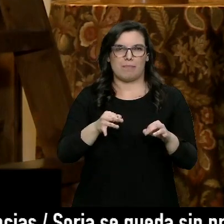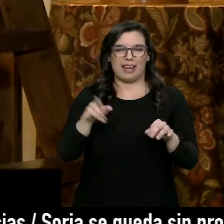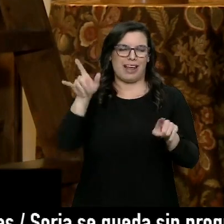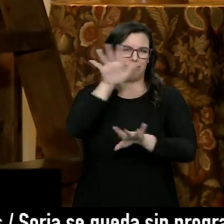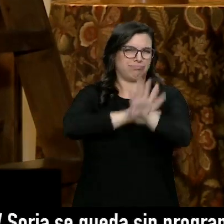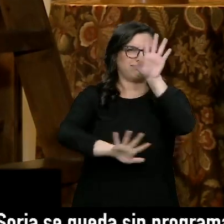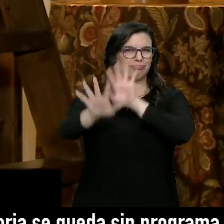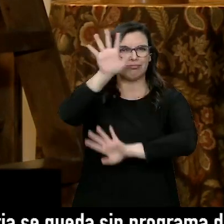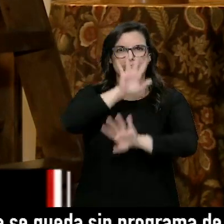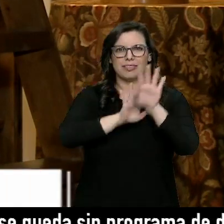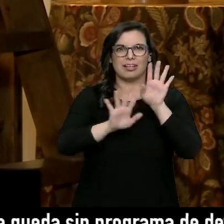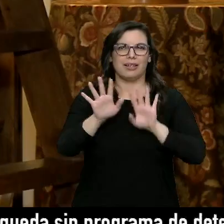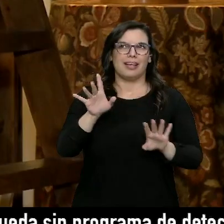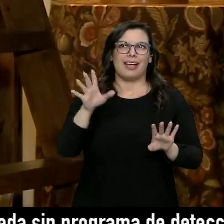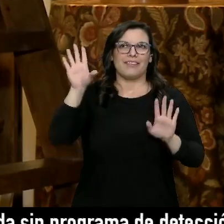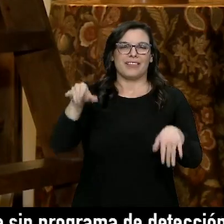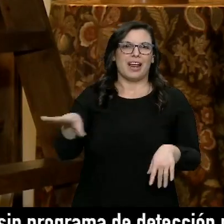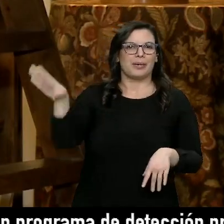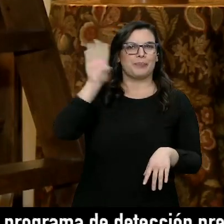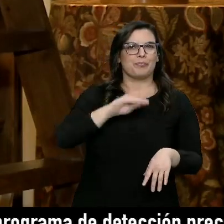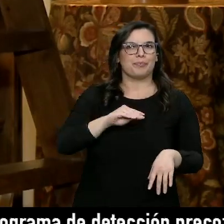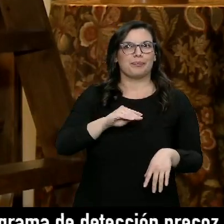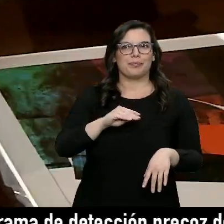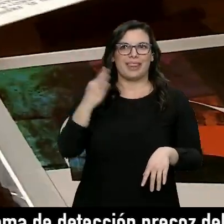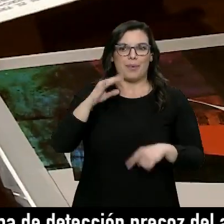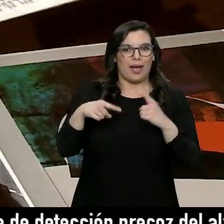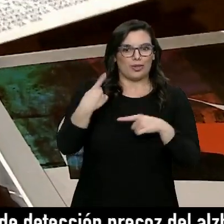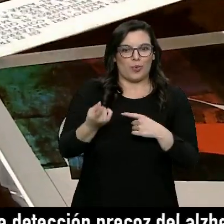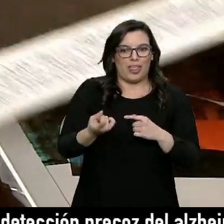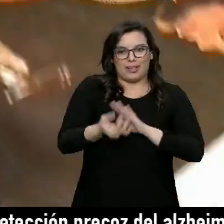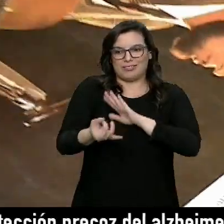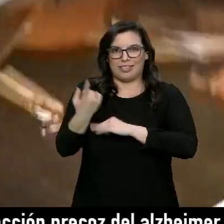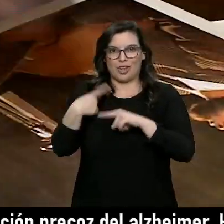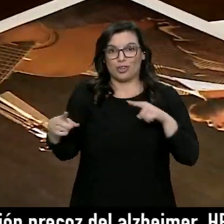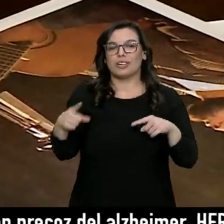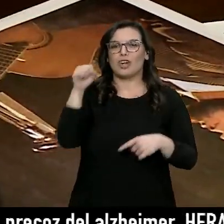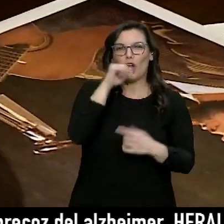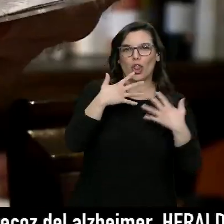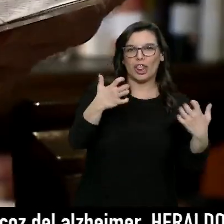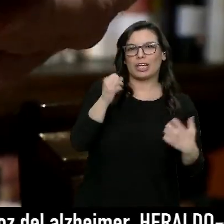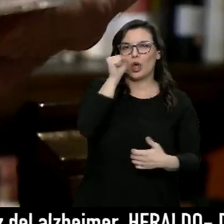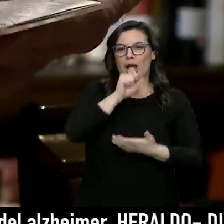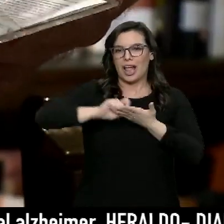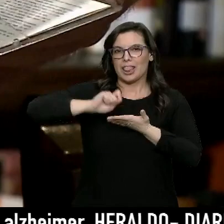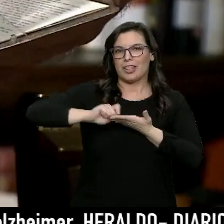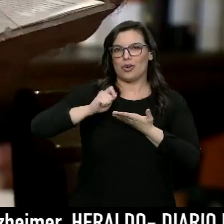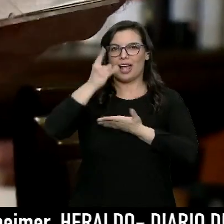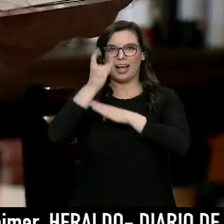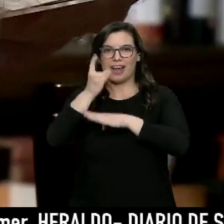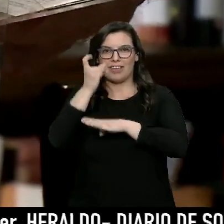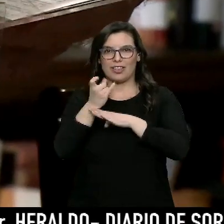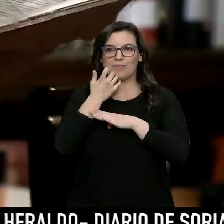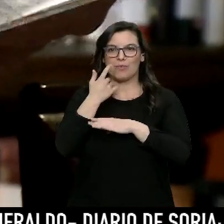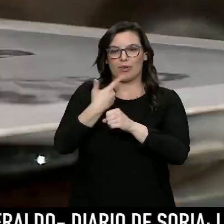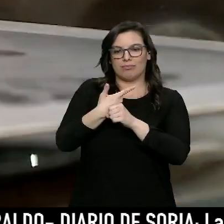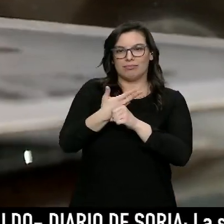caos siempre hay que deducir que tenía que salir algo. Y nacieron conciertos, canciones y grabaciones como las que